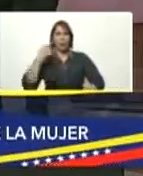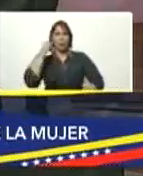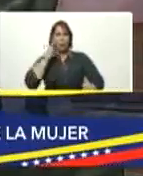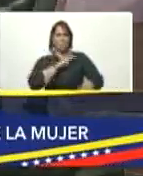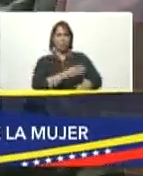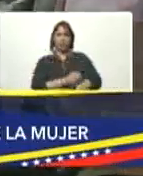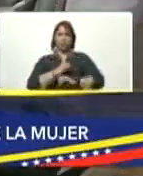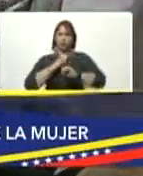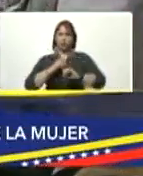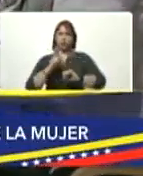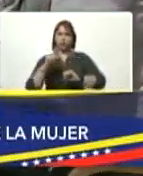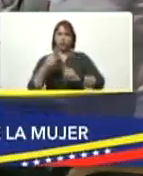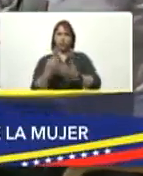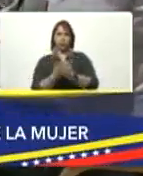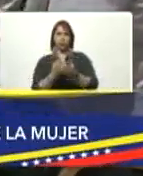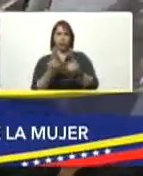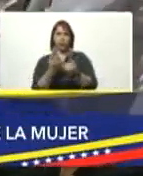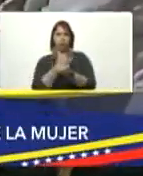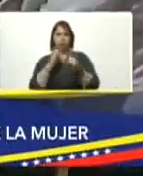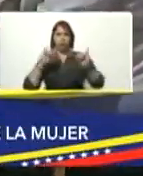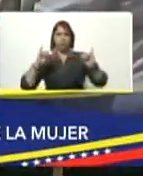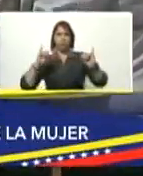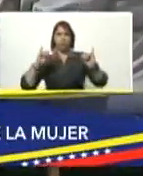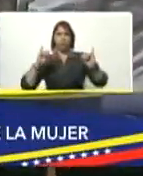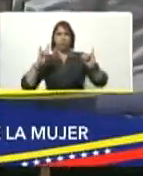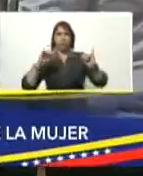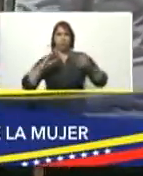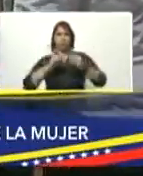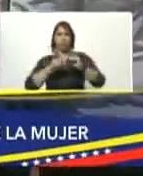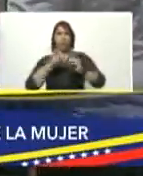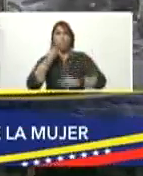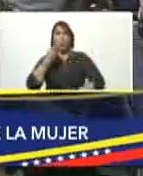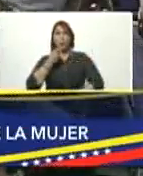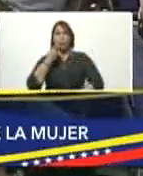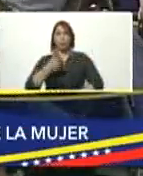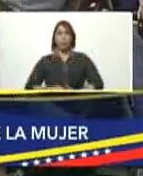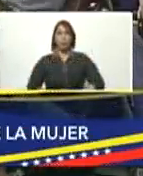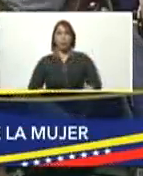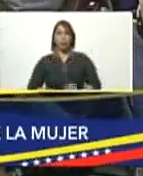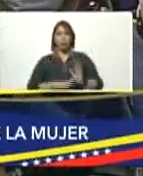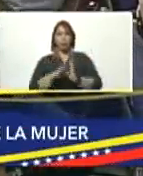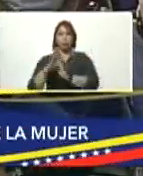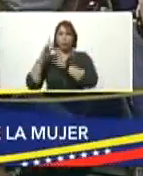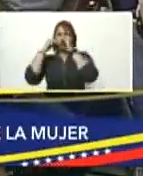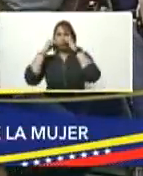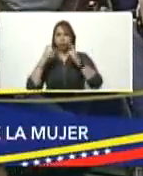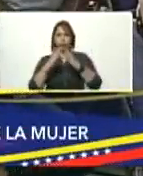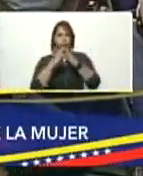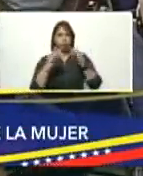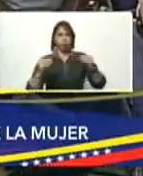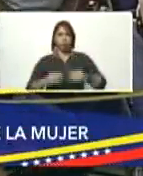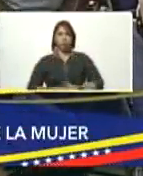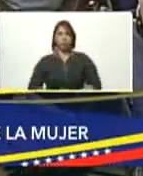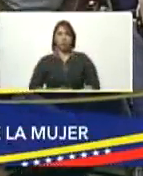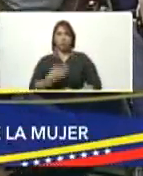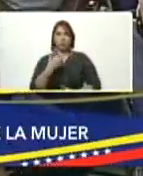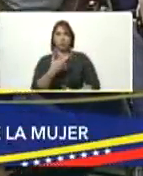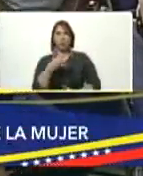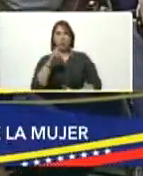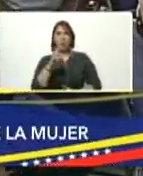y económicamente independiente a través de las políticas de emprendimiento, que toda esa 3F